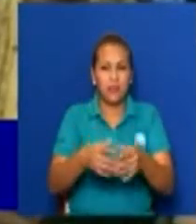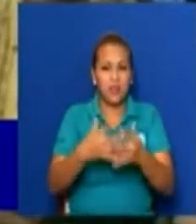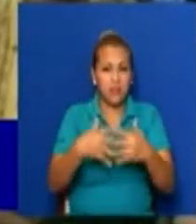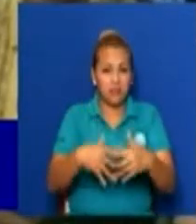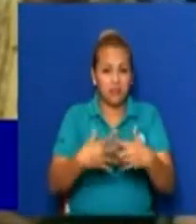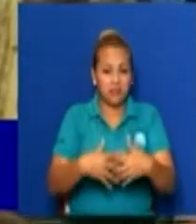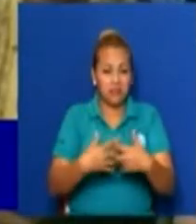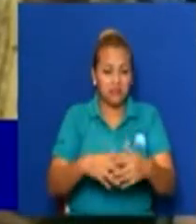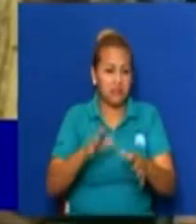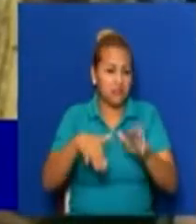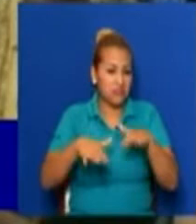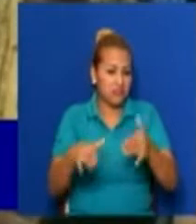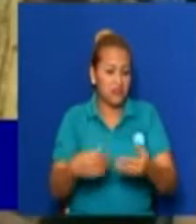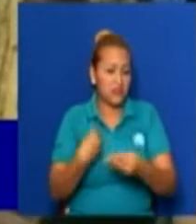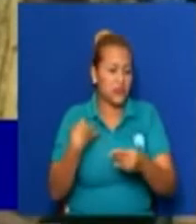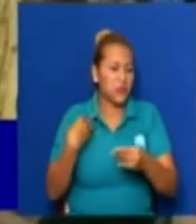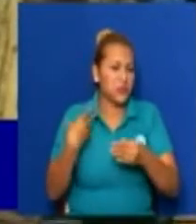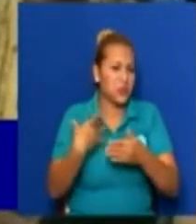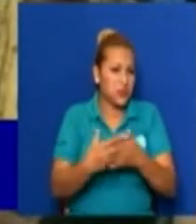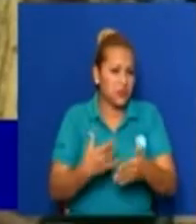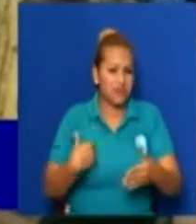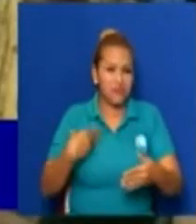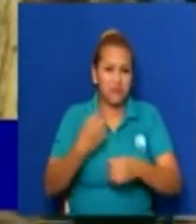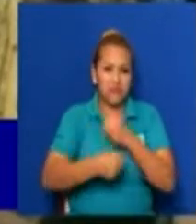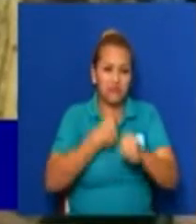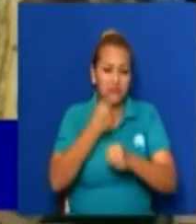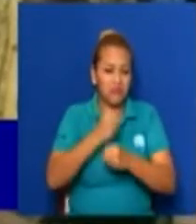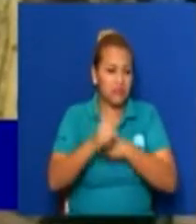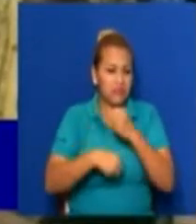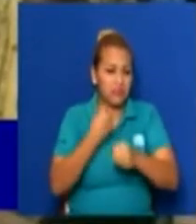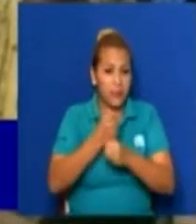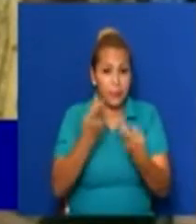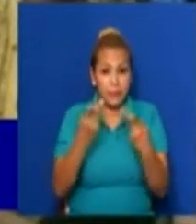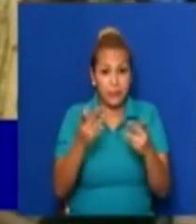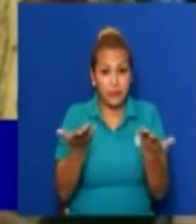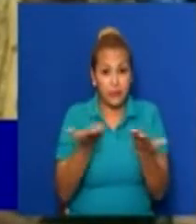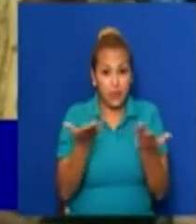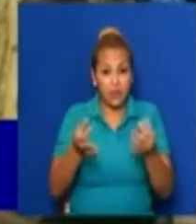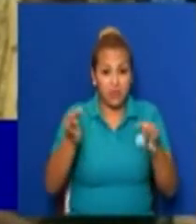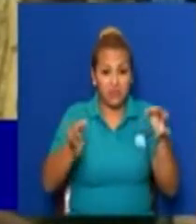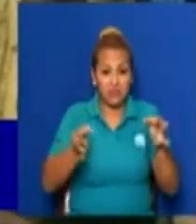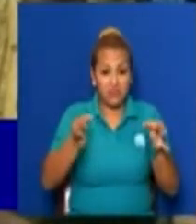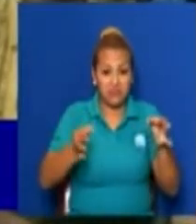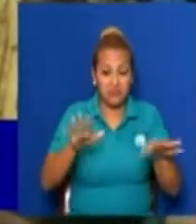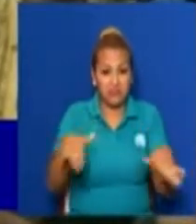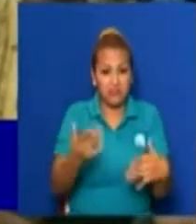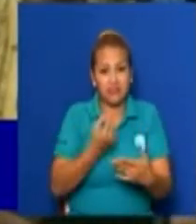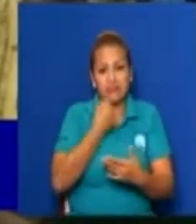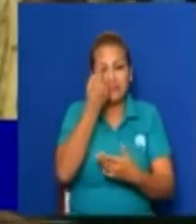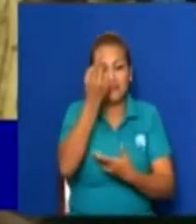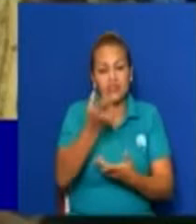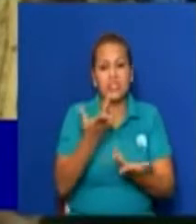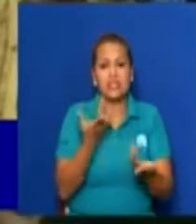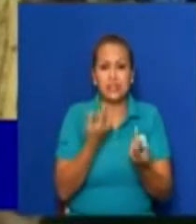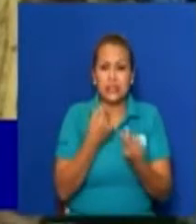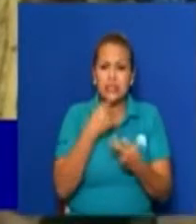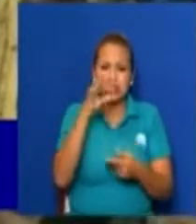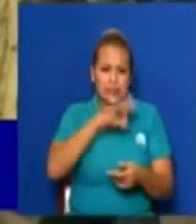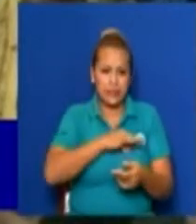puede pasar per omnia seculam seculorum, pero como es legal, entonces el salario mínimo debe tener un límite de